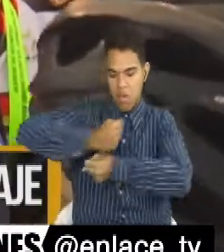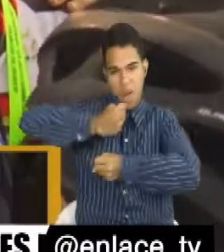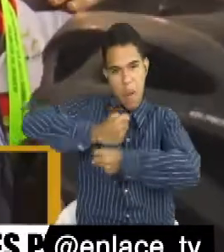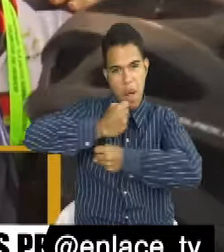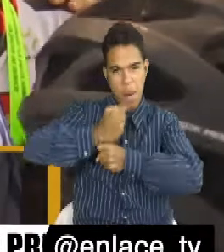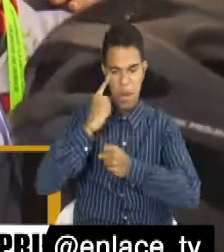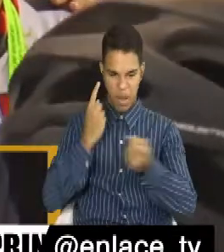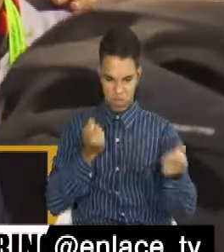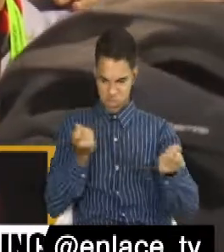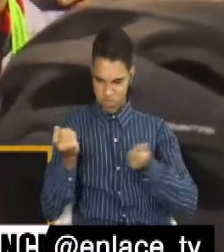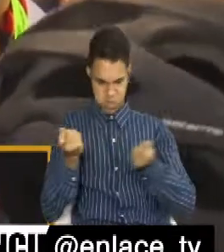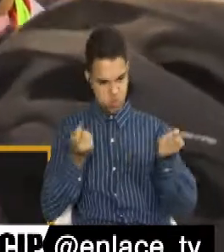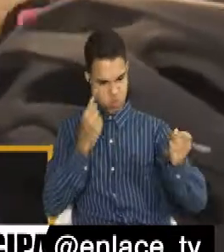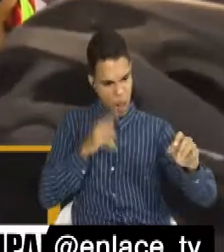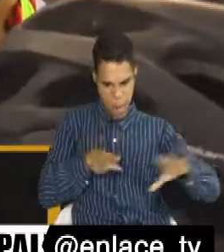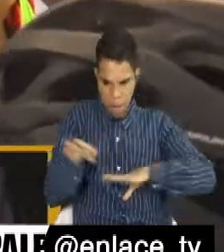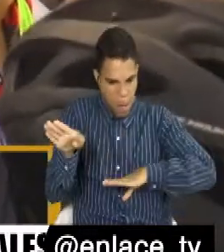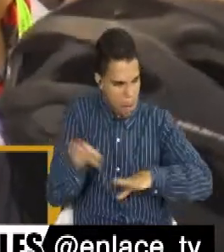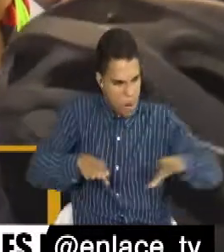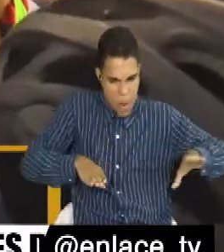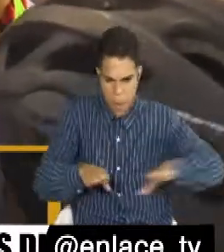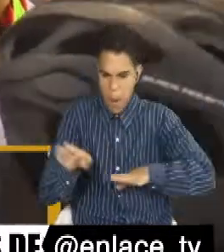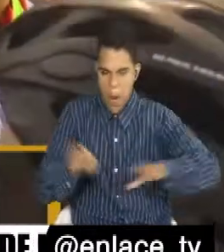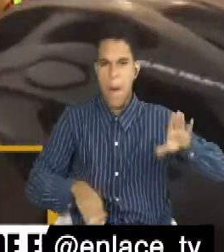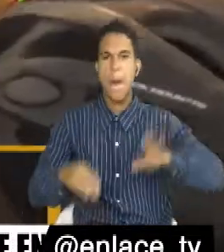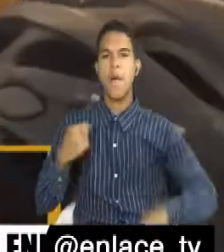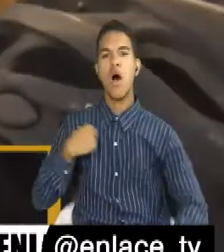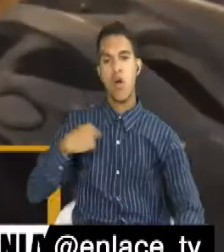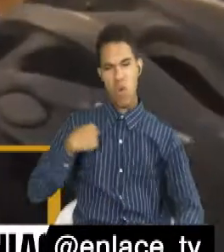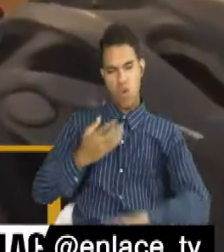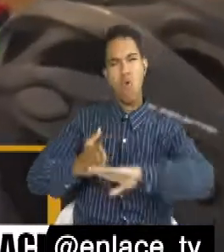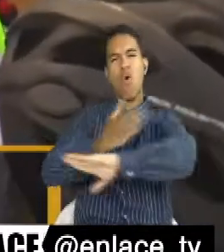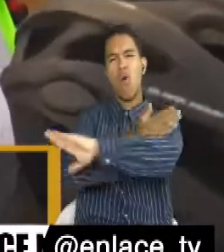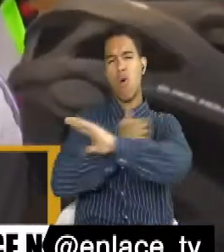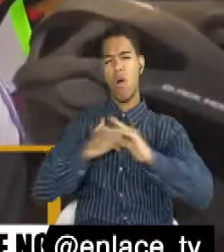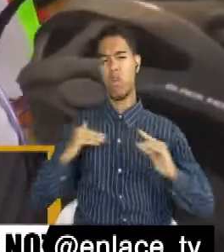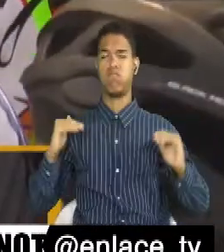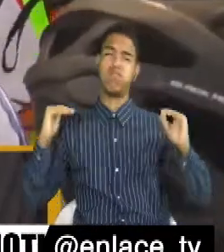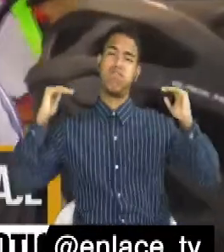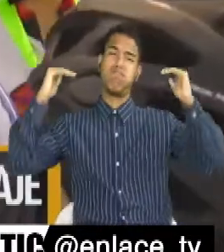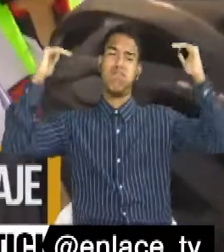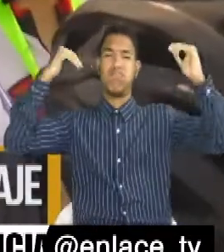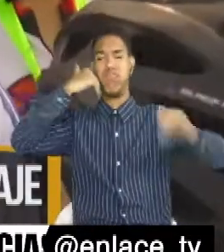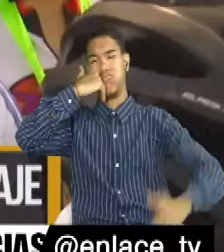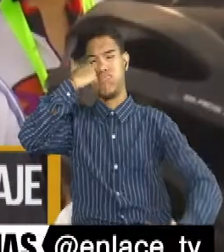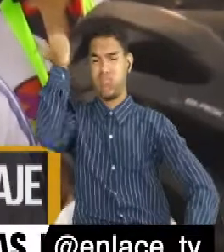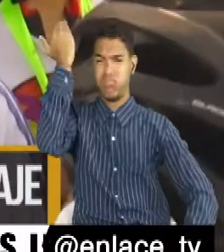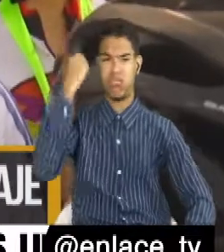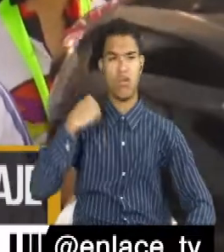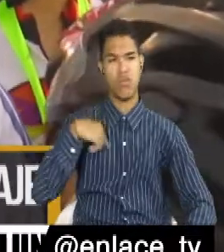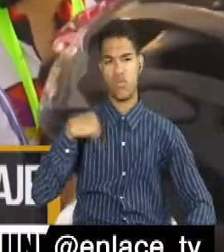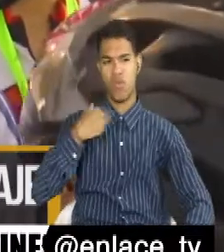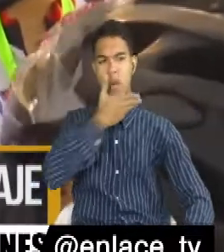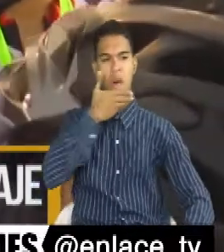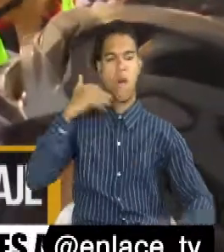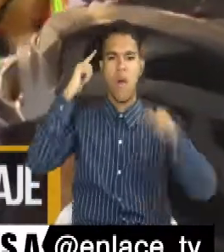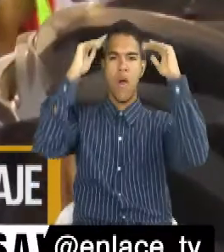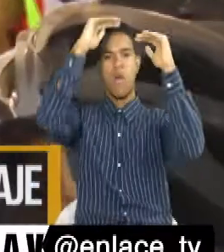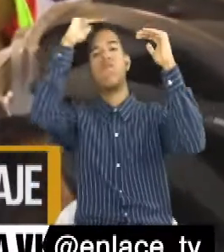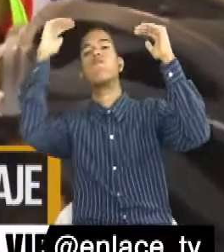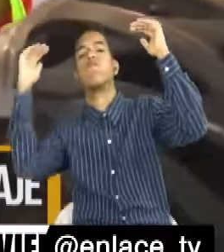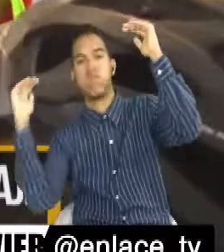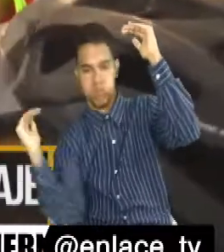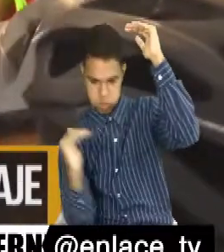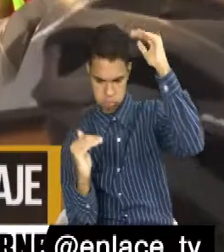manejando patinaje, pero yo era ya de grandes ligas, pero yo me bajé a los grupos de escuelas porque